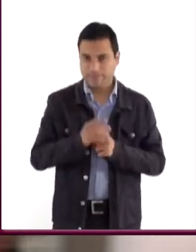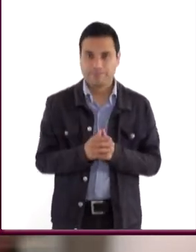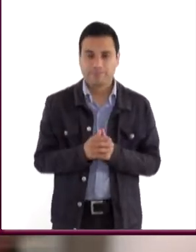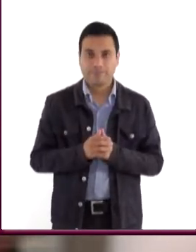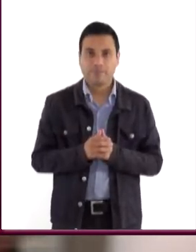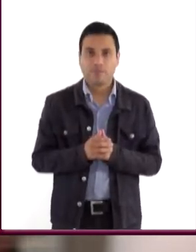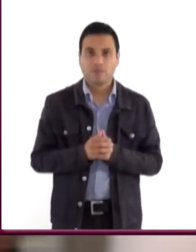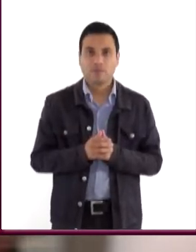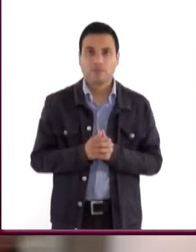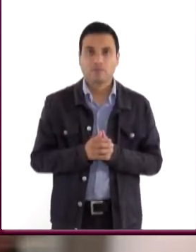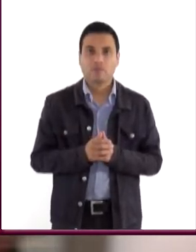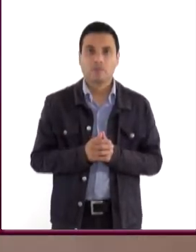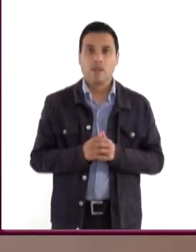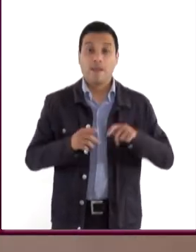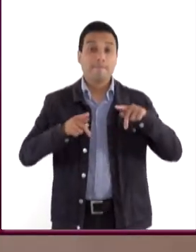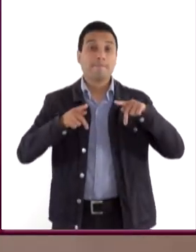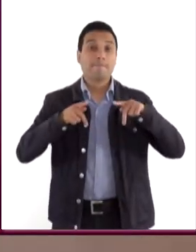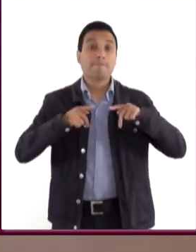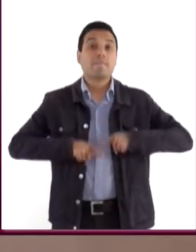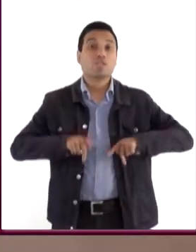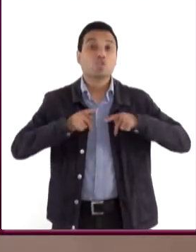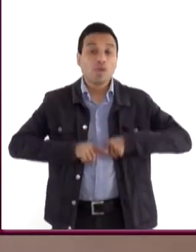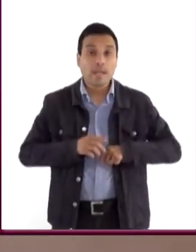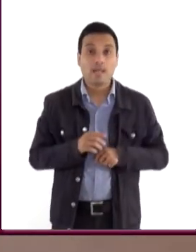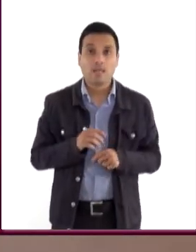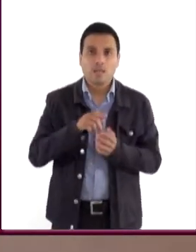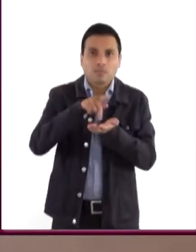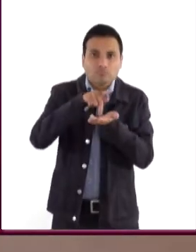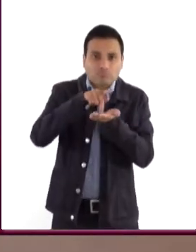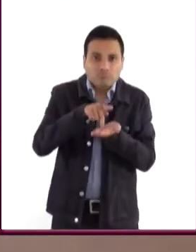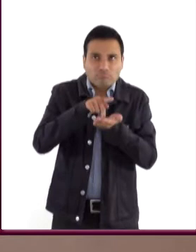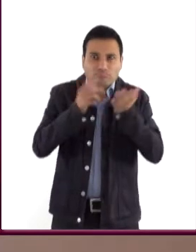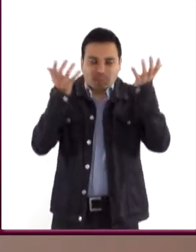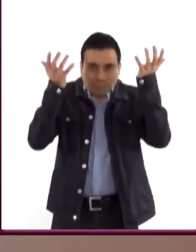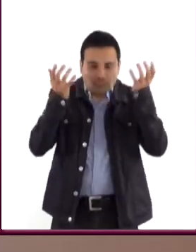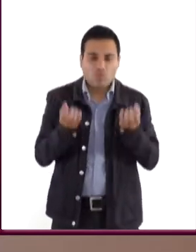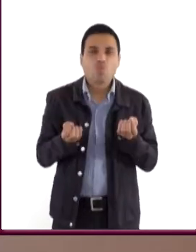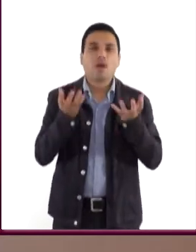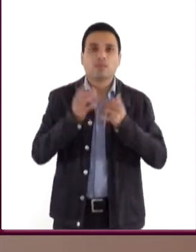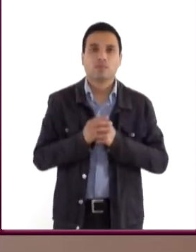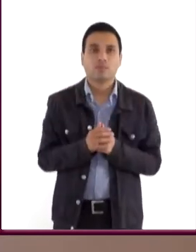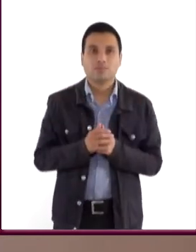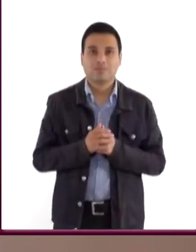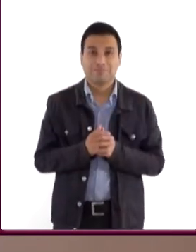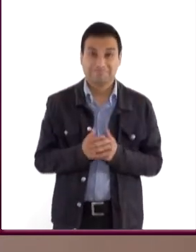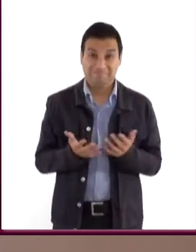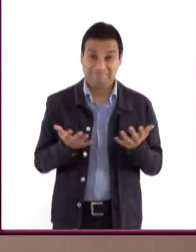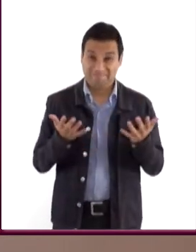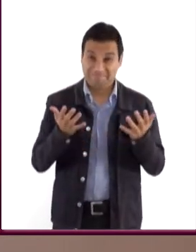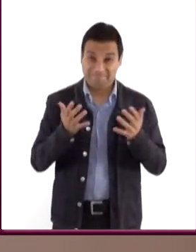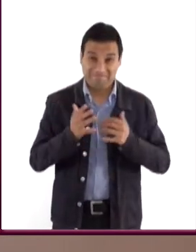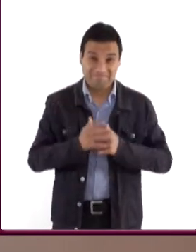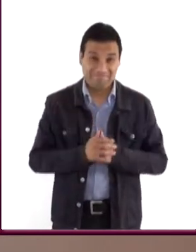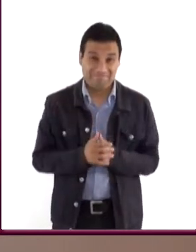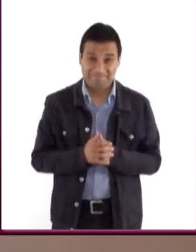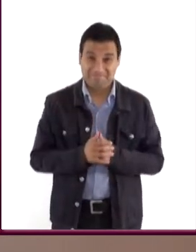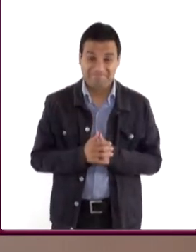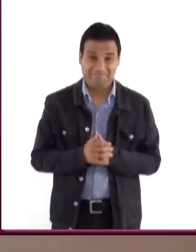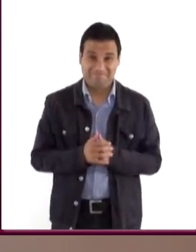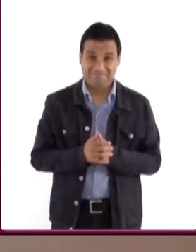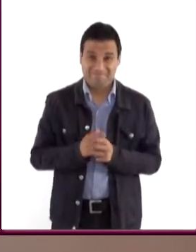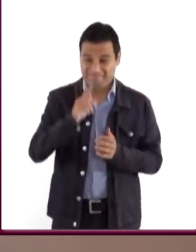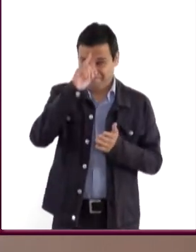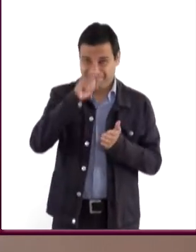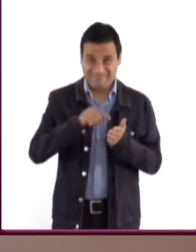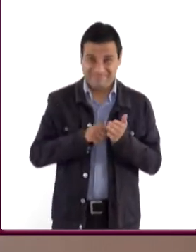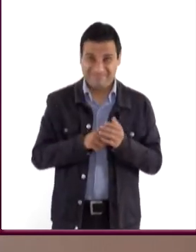puedes soportar tú tu propio peso? Bueno, yo creo que alguna vez me ha cargado haciendo una barra y no creo que